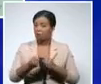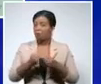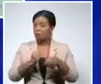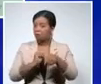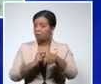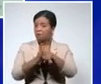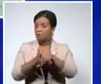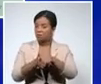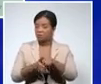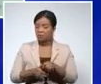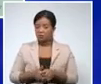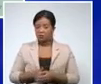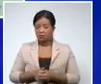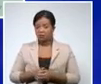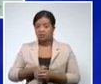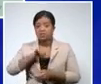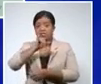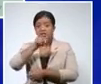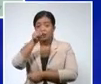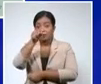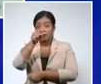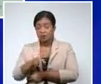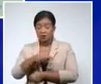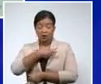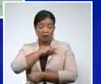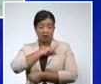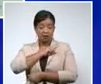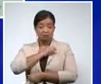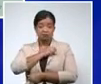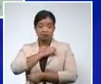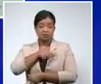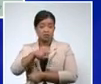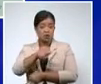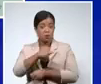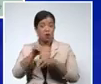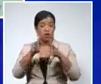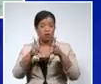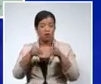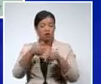pandemia, 6 casos autóctonos ayer, igual cifra que el día anterior,